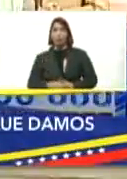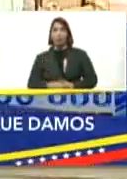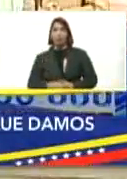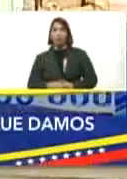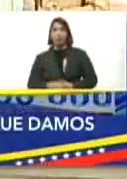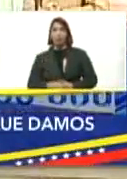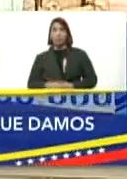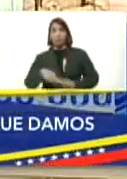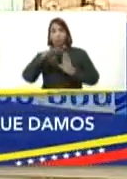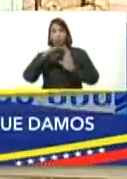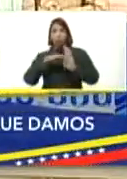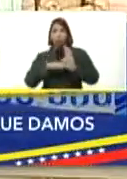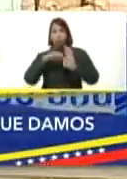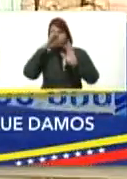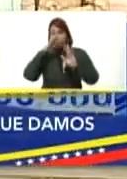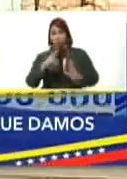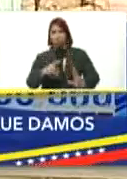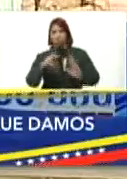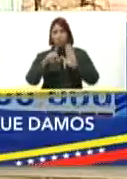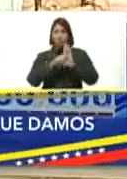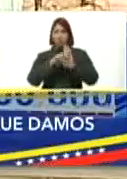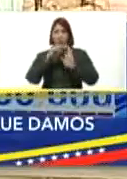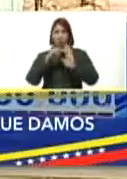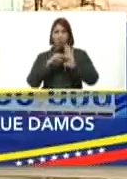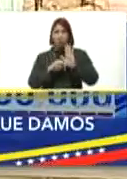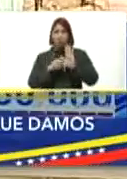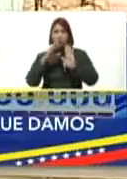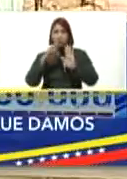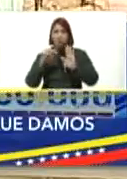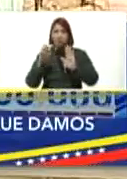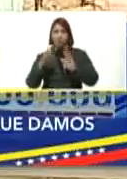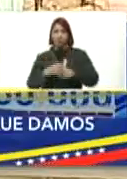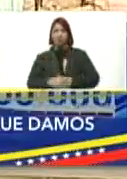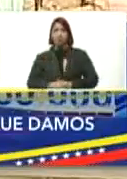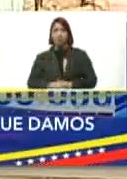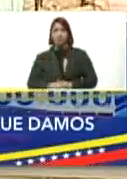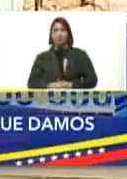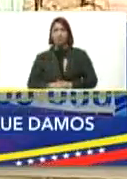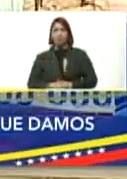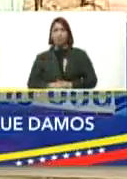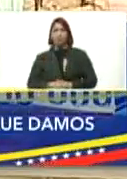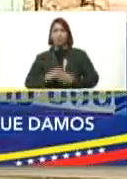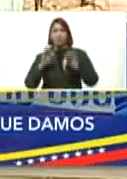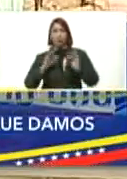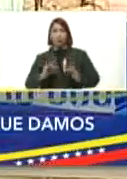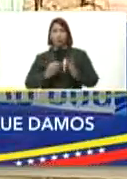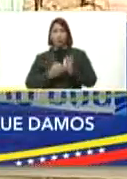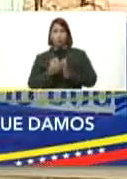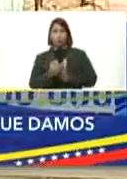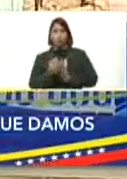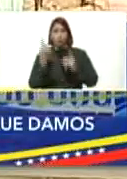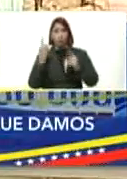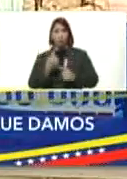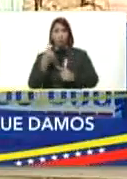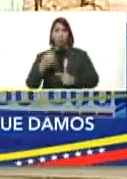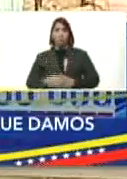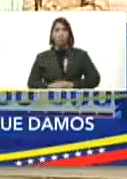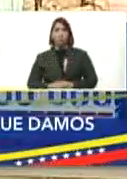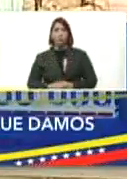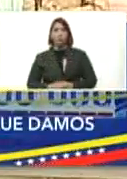regir por la ley y las normas del Consejo Nacional Electoral de manera estricta.